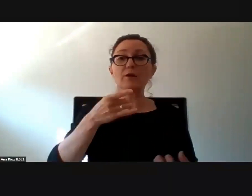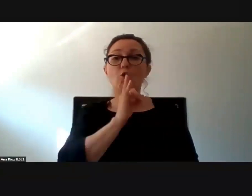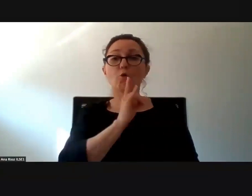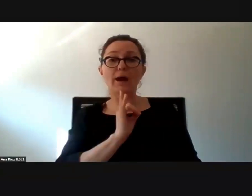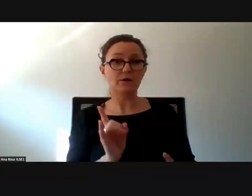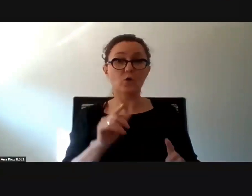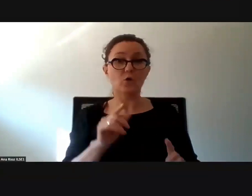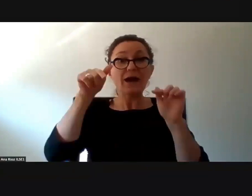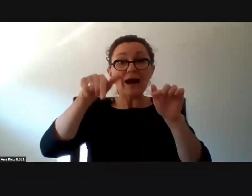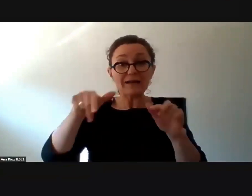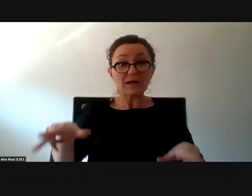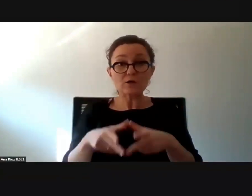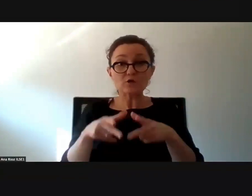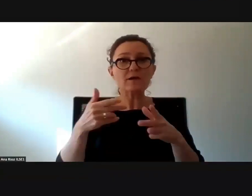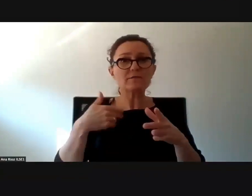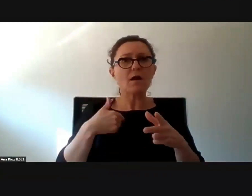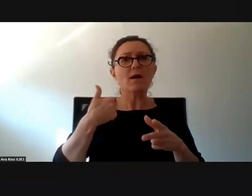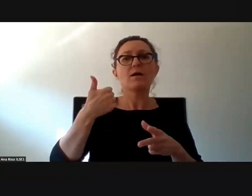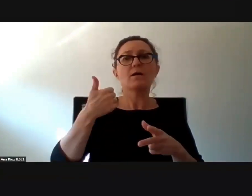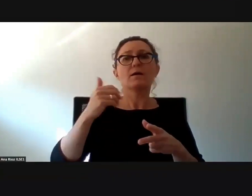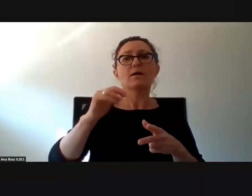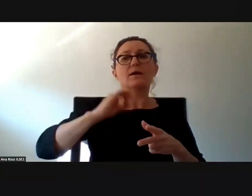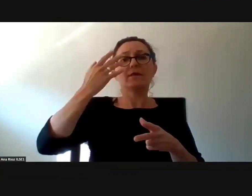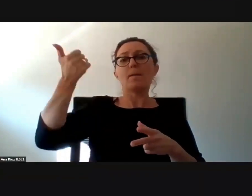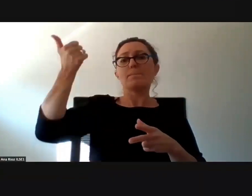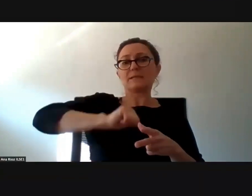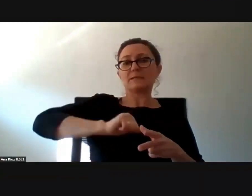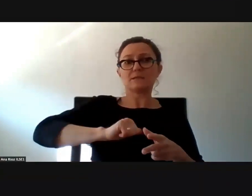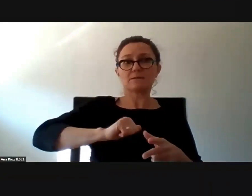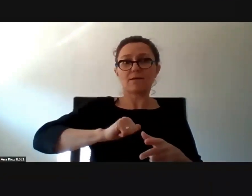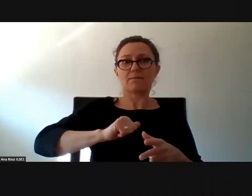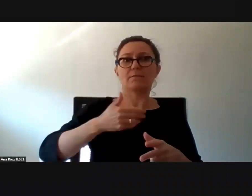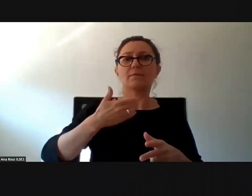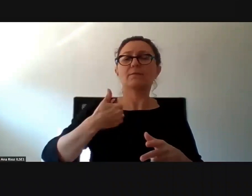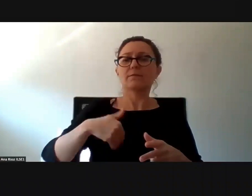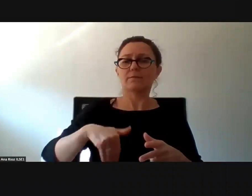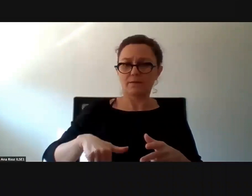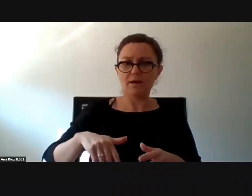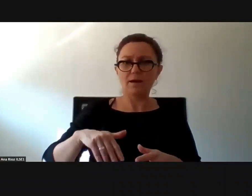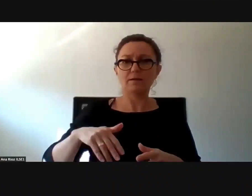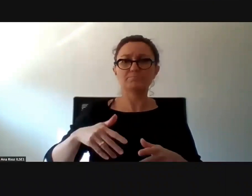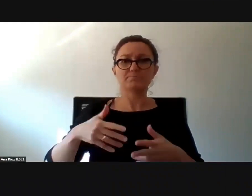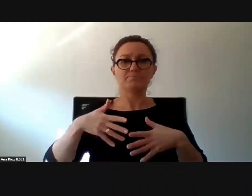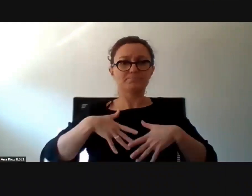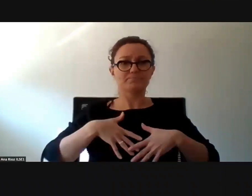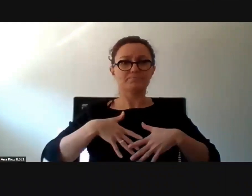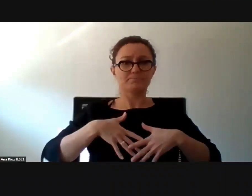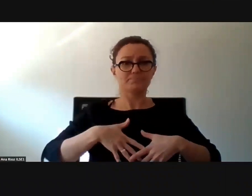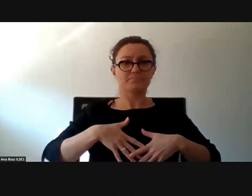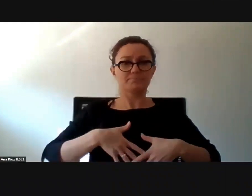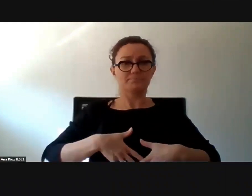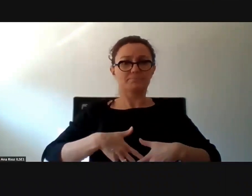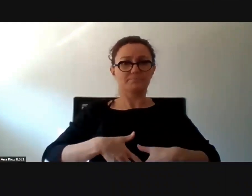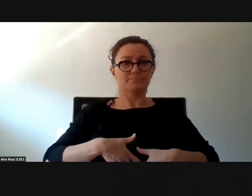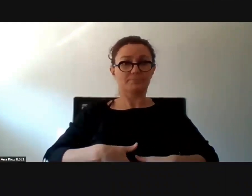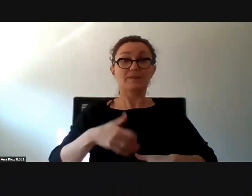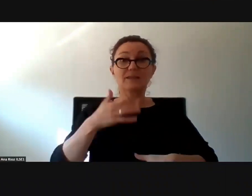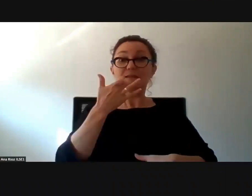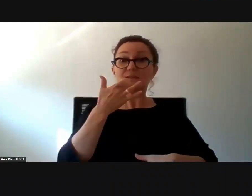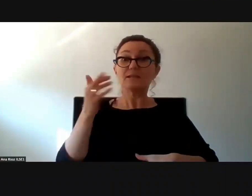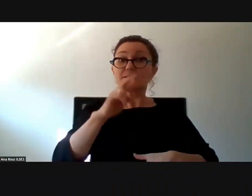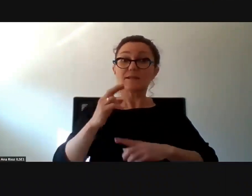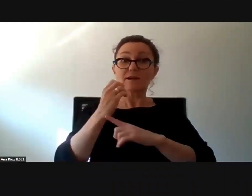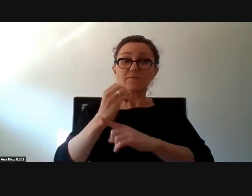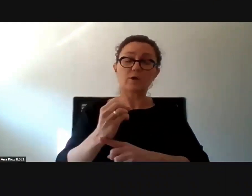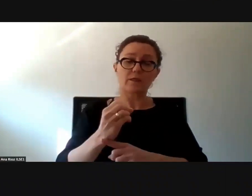idea machista de que la violencia son todas iguales, etcétera, etcétera. Luego, si se refuerza, el impacto es más. La solución, como bien